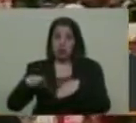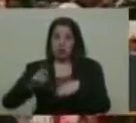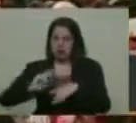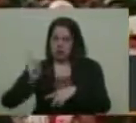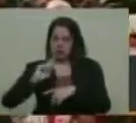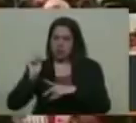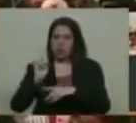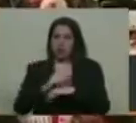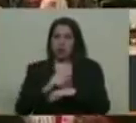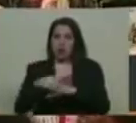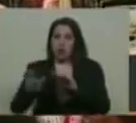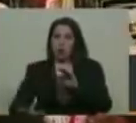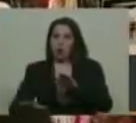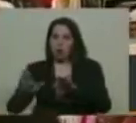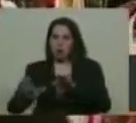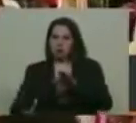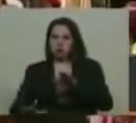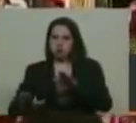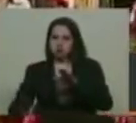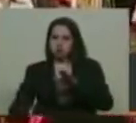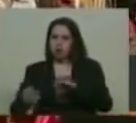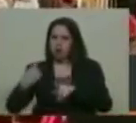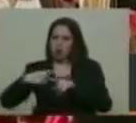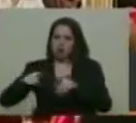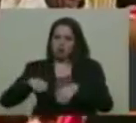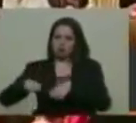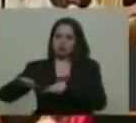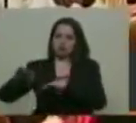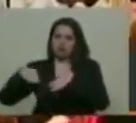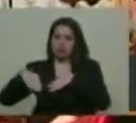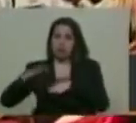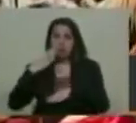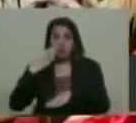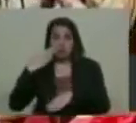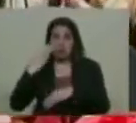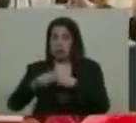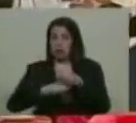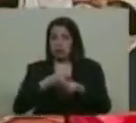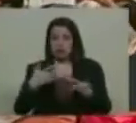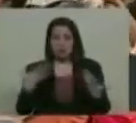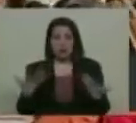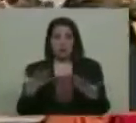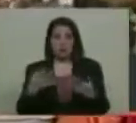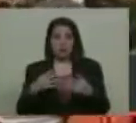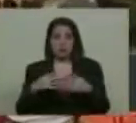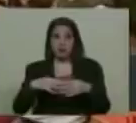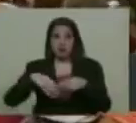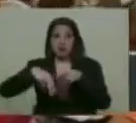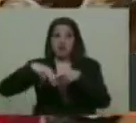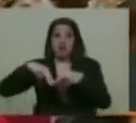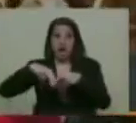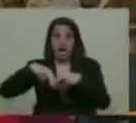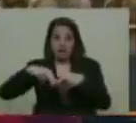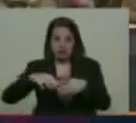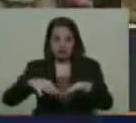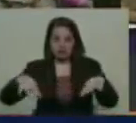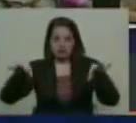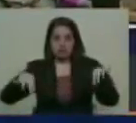automática, si no le daba con el pie. Y mi mamá se puso a coser faldas,